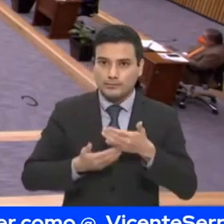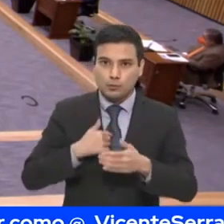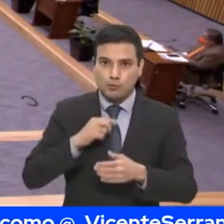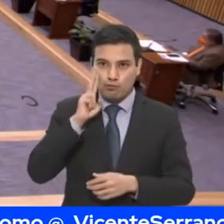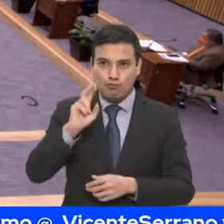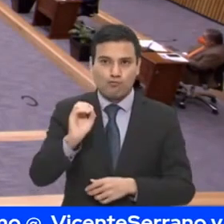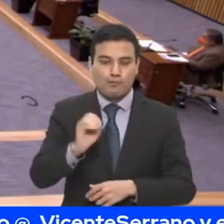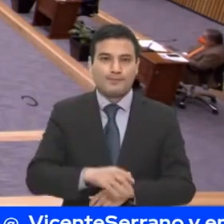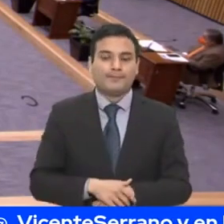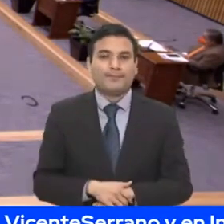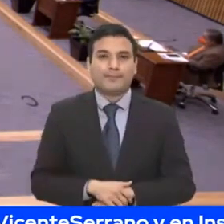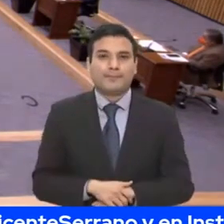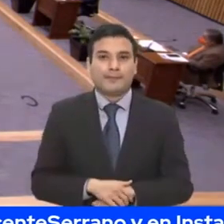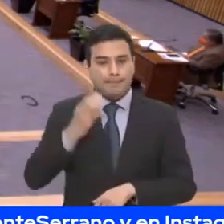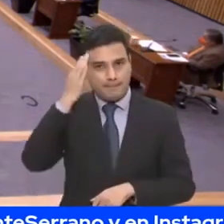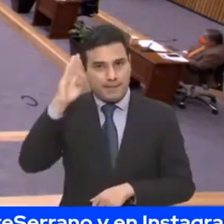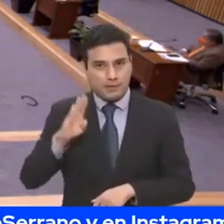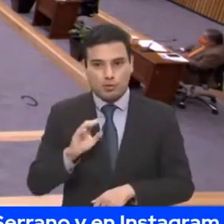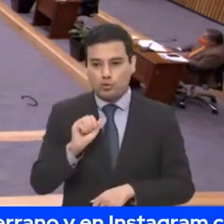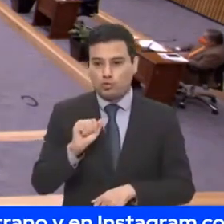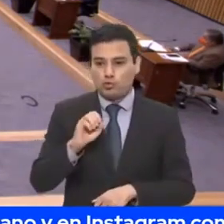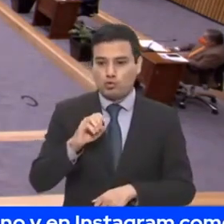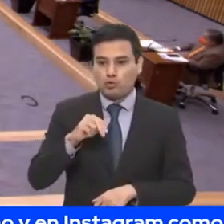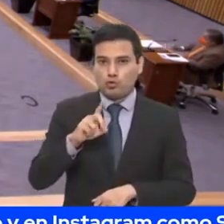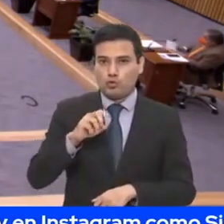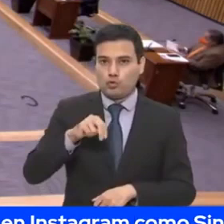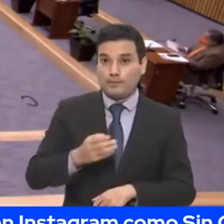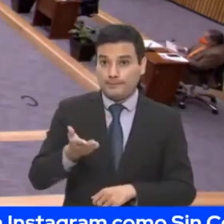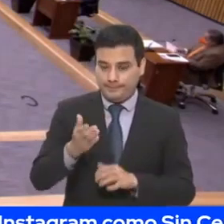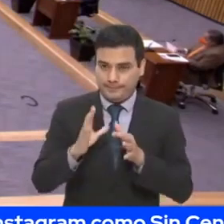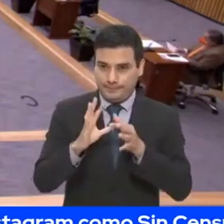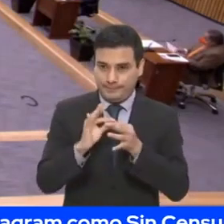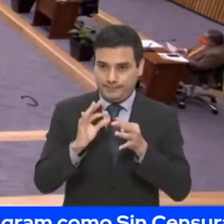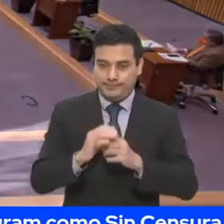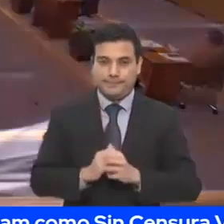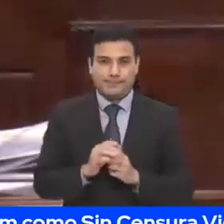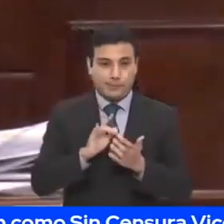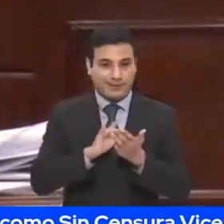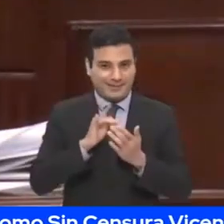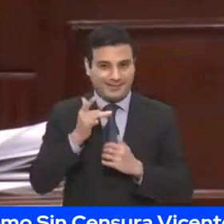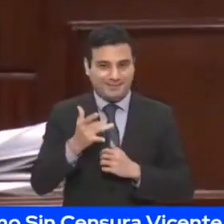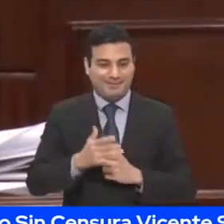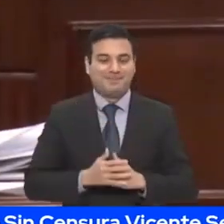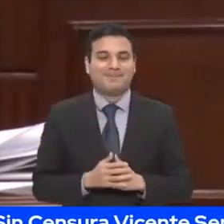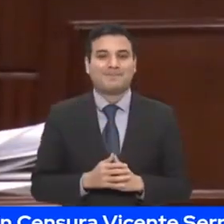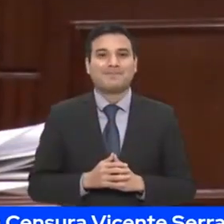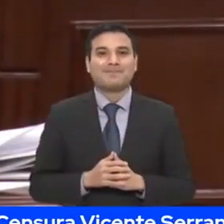visto. Entonces tiene la palabra el maestro Víctor Hugo Sondón. Adelante. Muchas gracias, presidente.